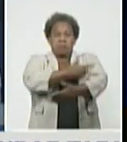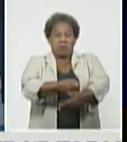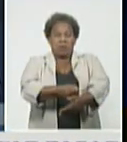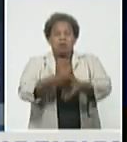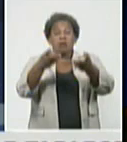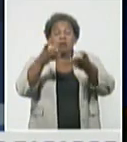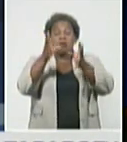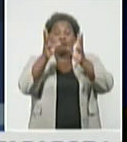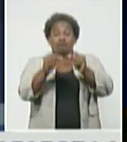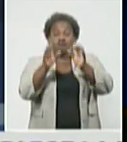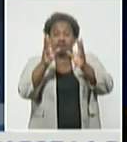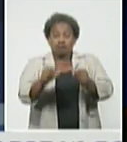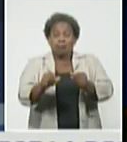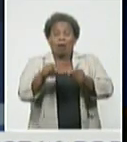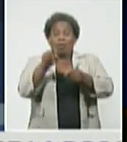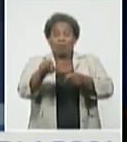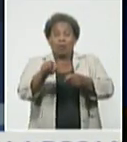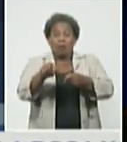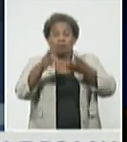del estudio de estas